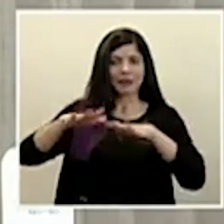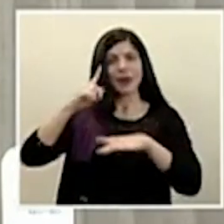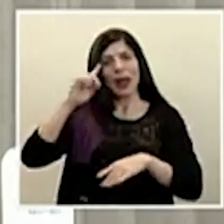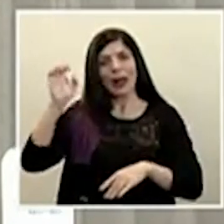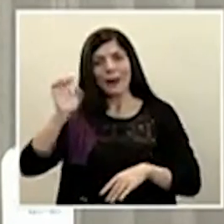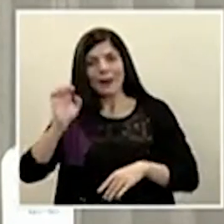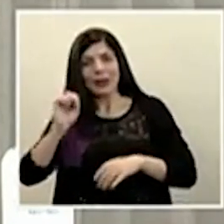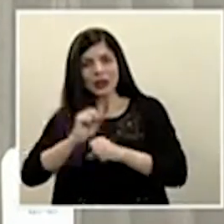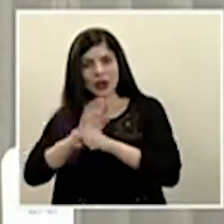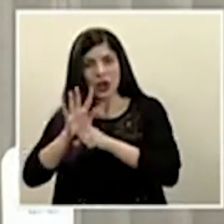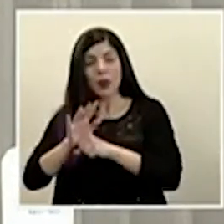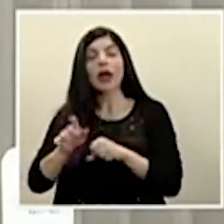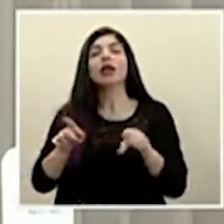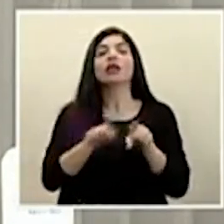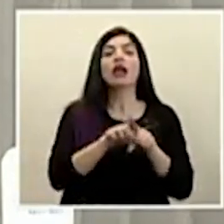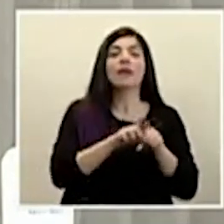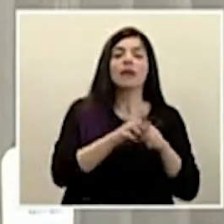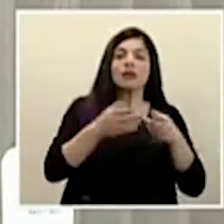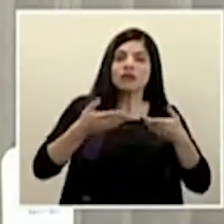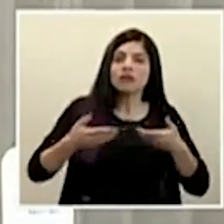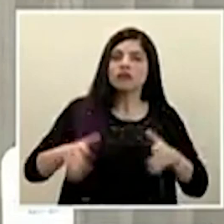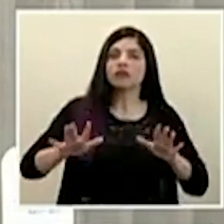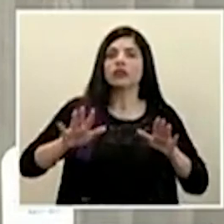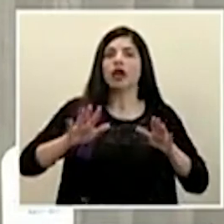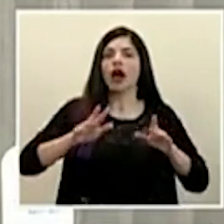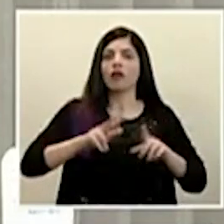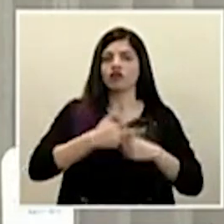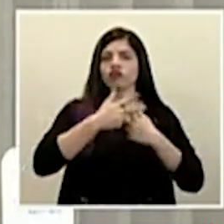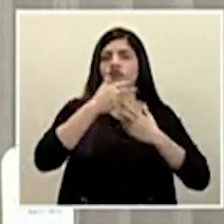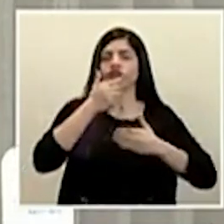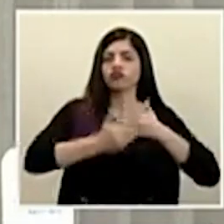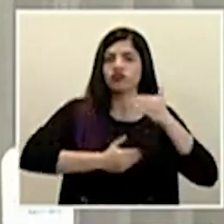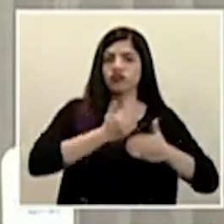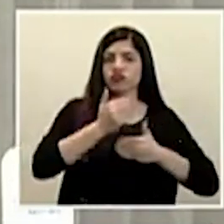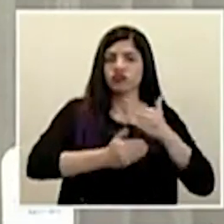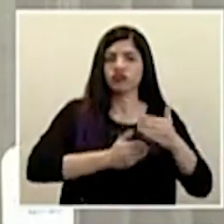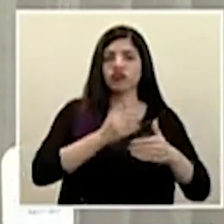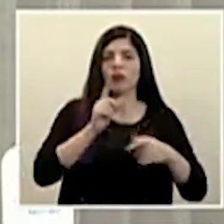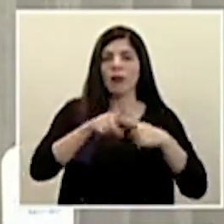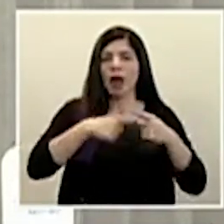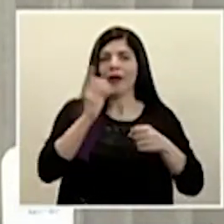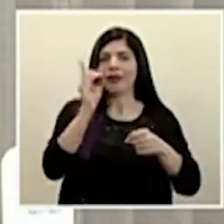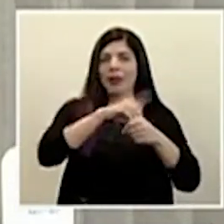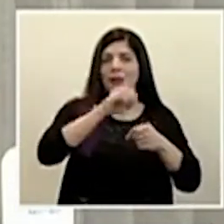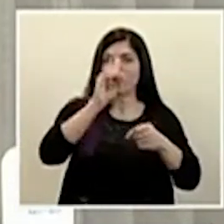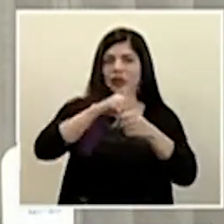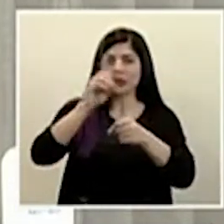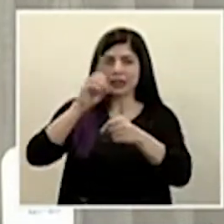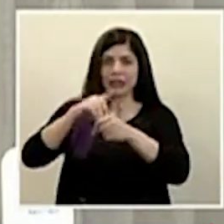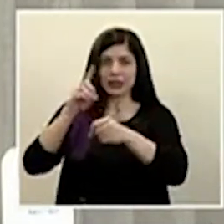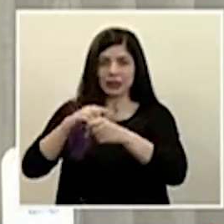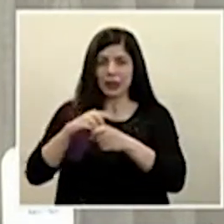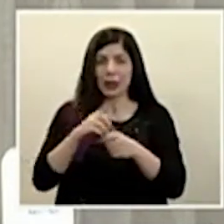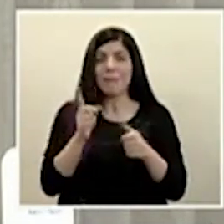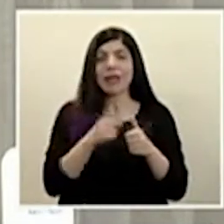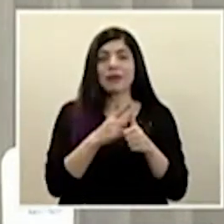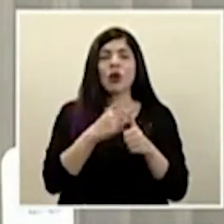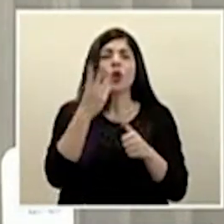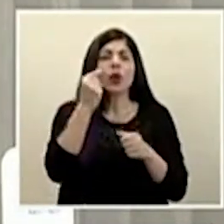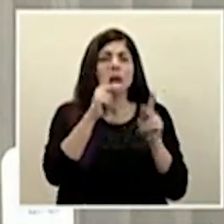del COVID-19, sino que ya se avanza con el depósito a los primeros